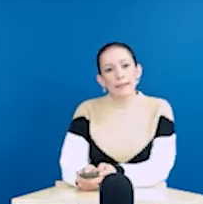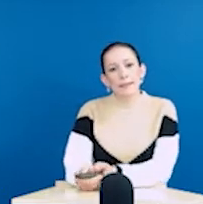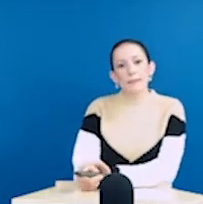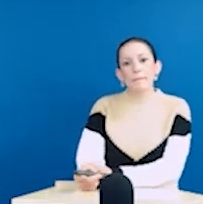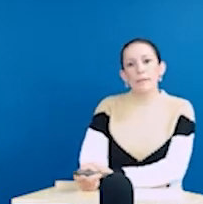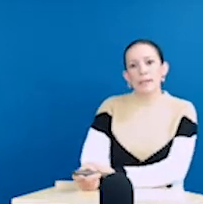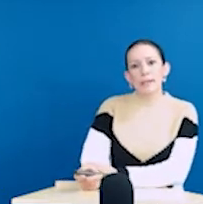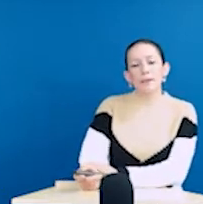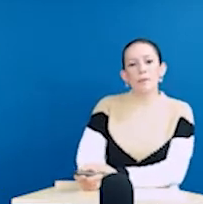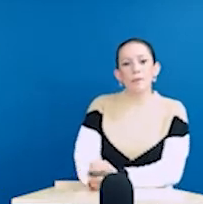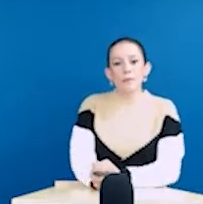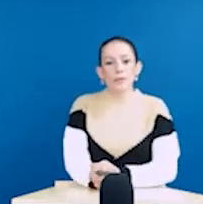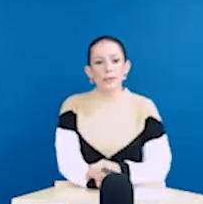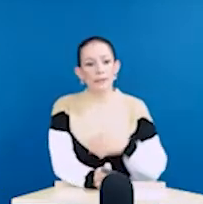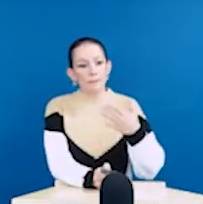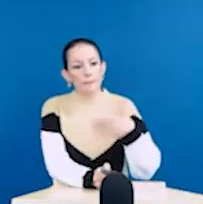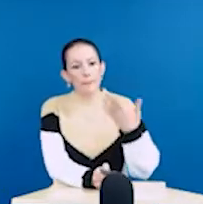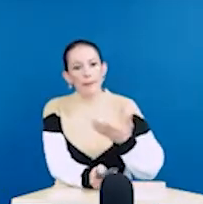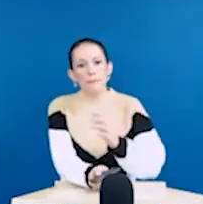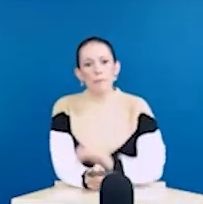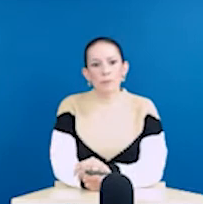pacientes vienen con